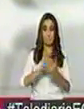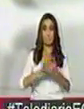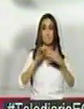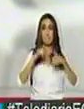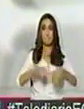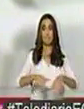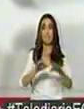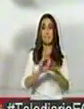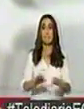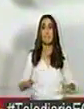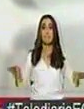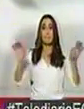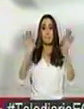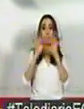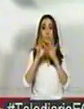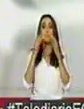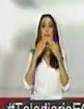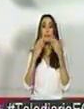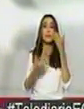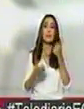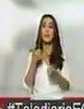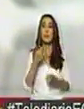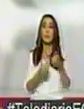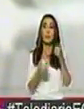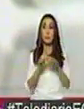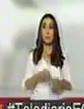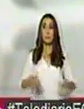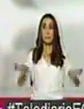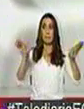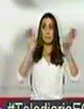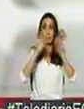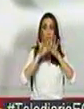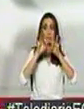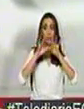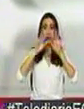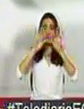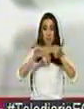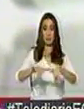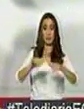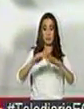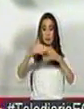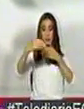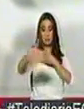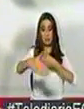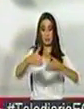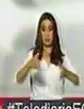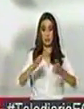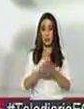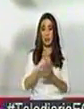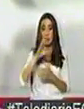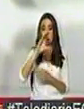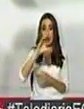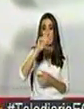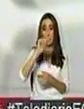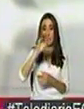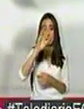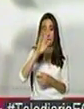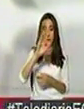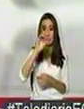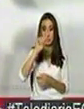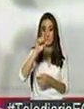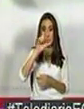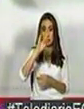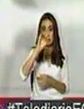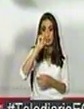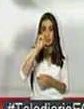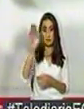Es importante tener en cuenta que este terreno, donde existía la Hacienda Catalina en el sector de Cutuglagua, en el